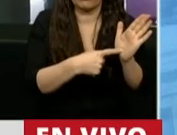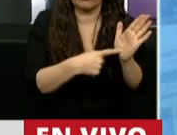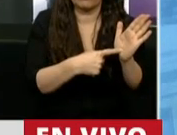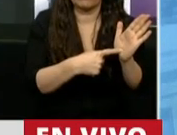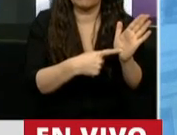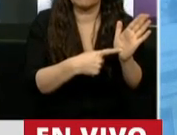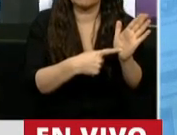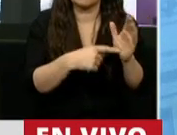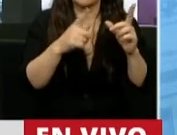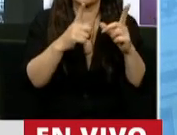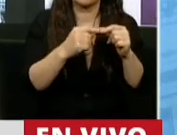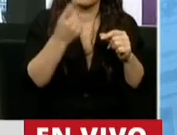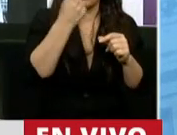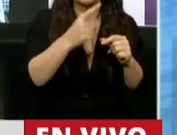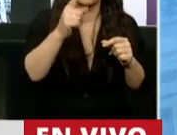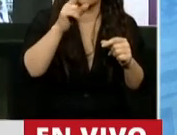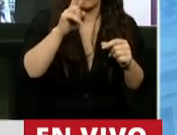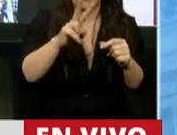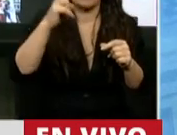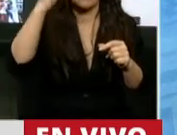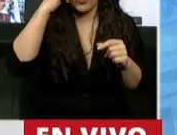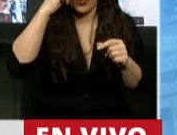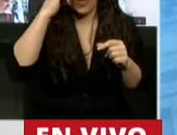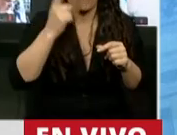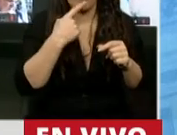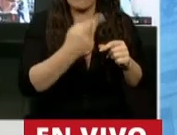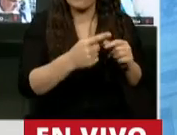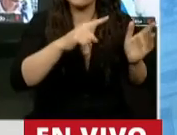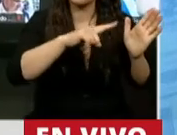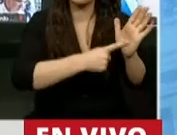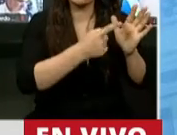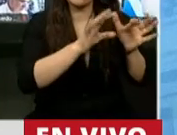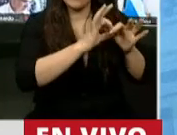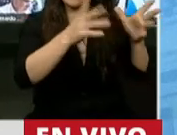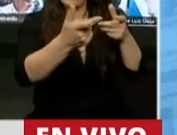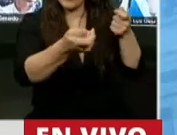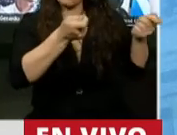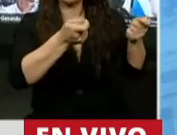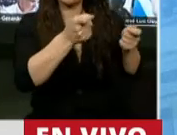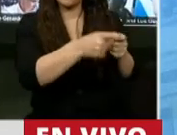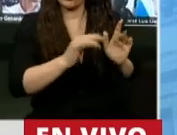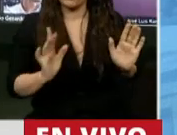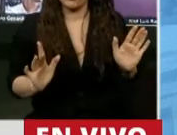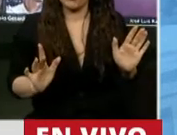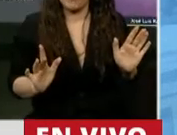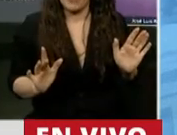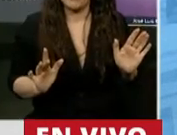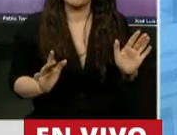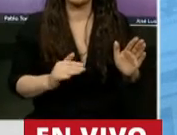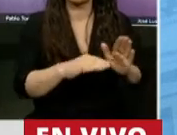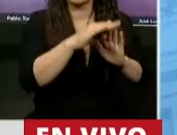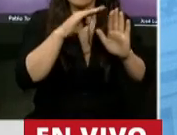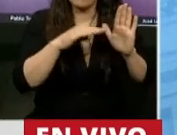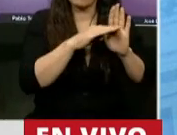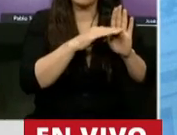la cual en el artículo 129 consagra la autonomía de la ciudad de buenos aires y en el artículo